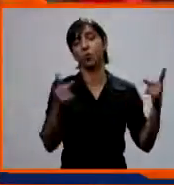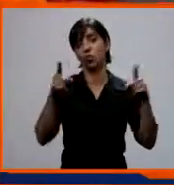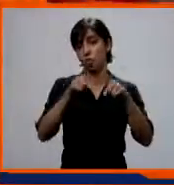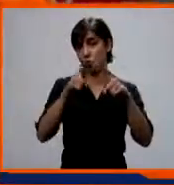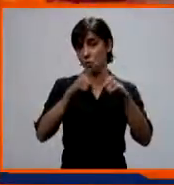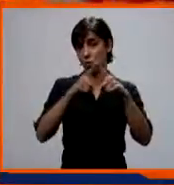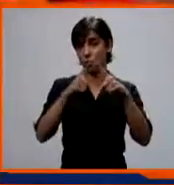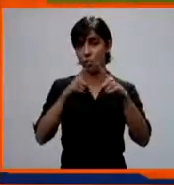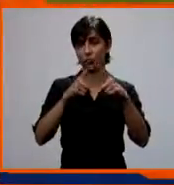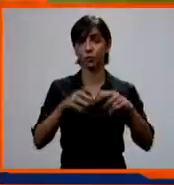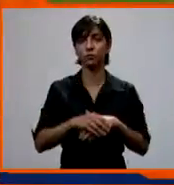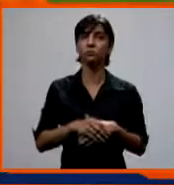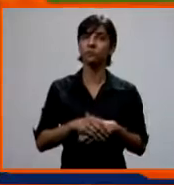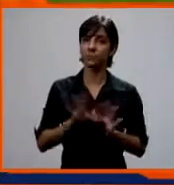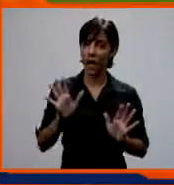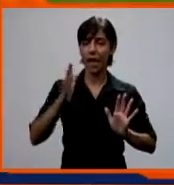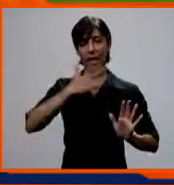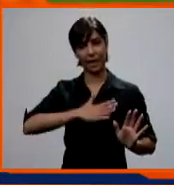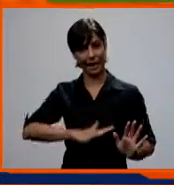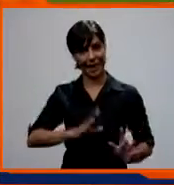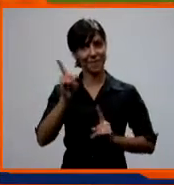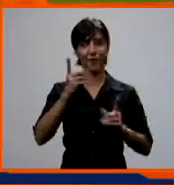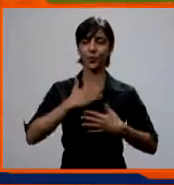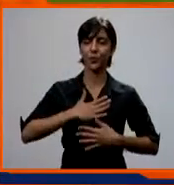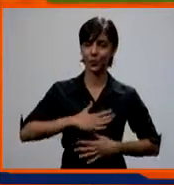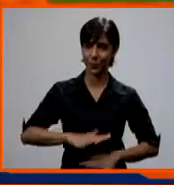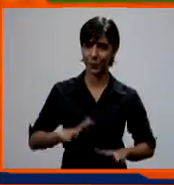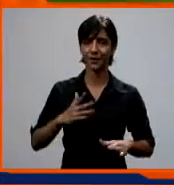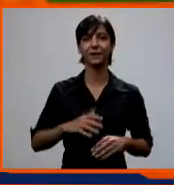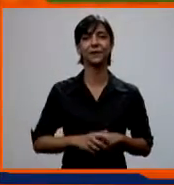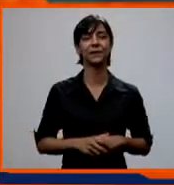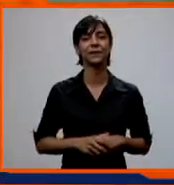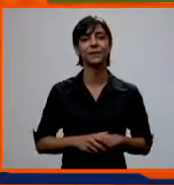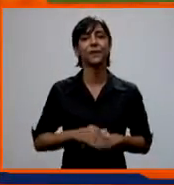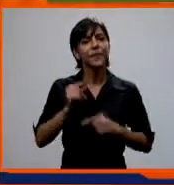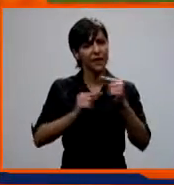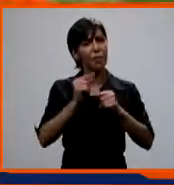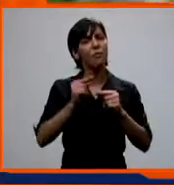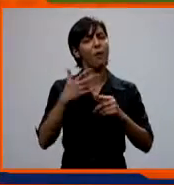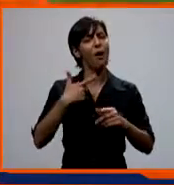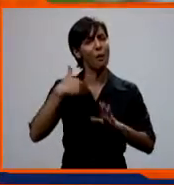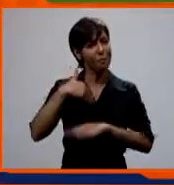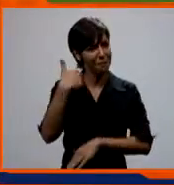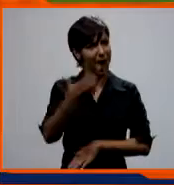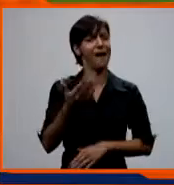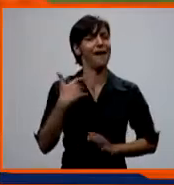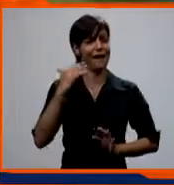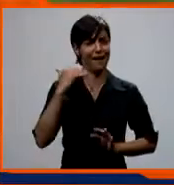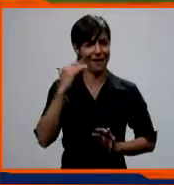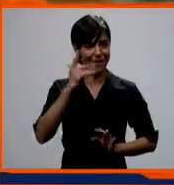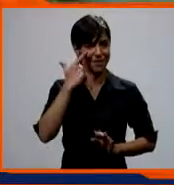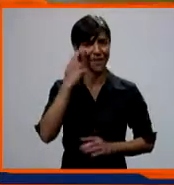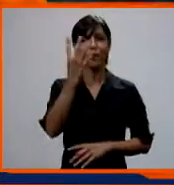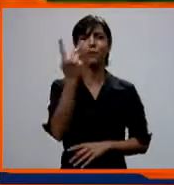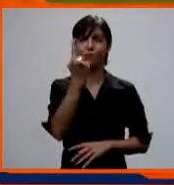igualdad traía algo más de calma y la tranquilidad casi inmediata llegaría 4 minutos más tarde